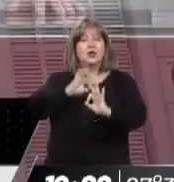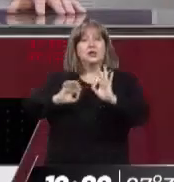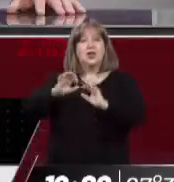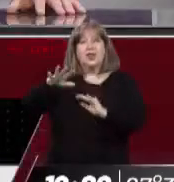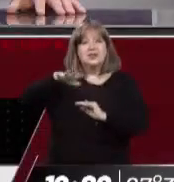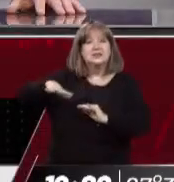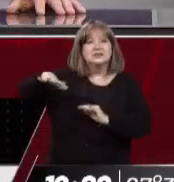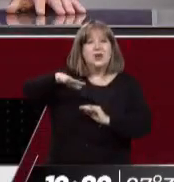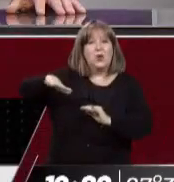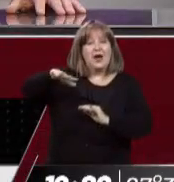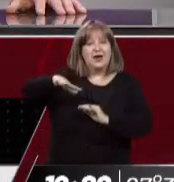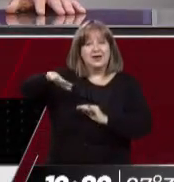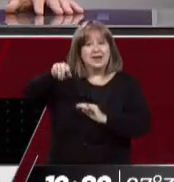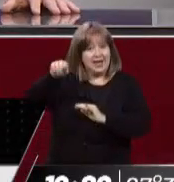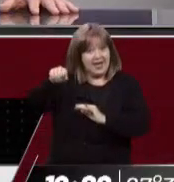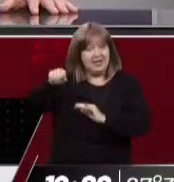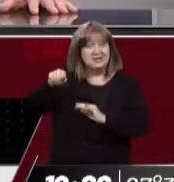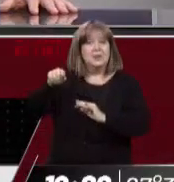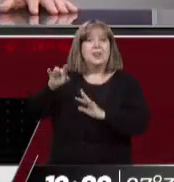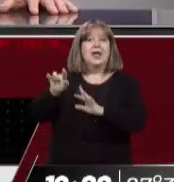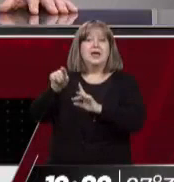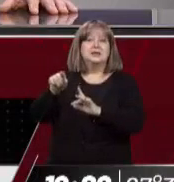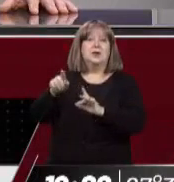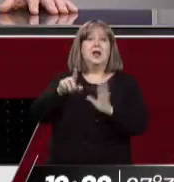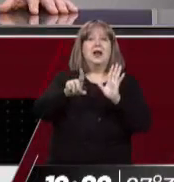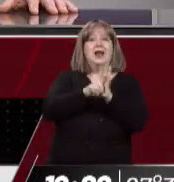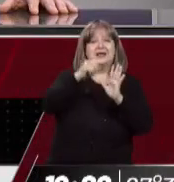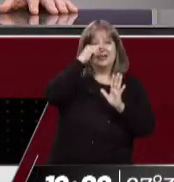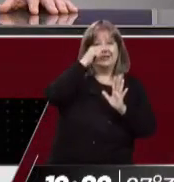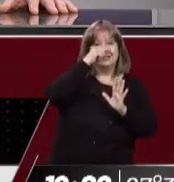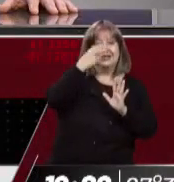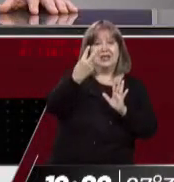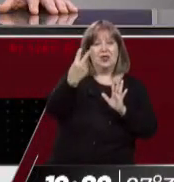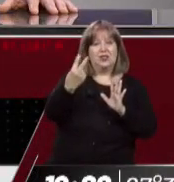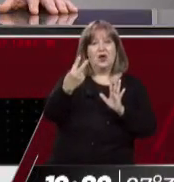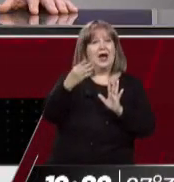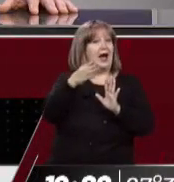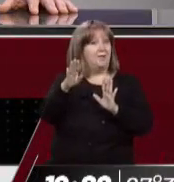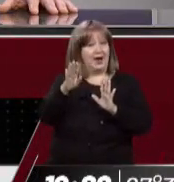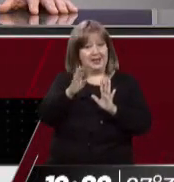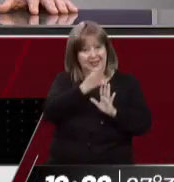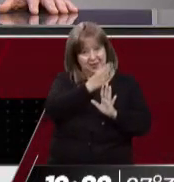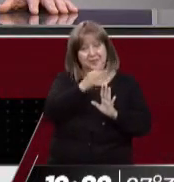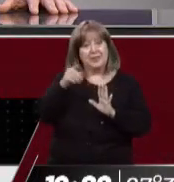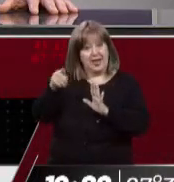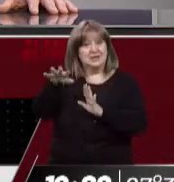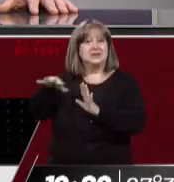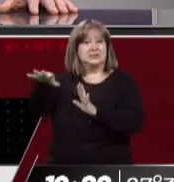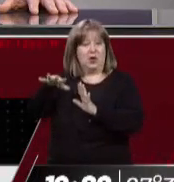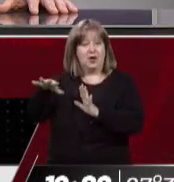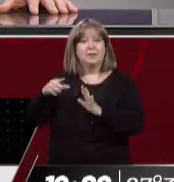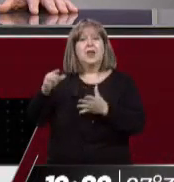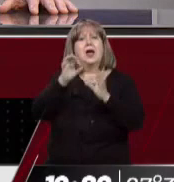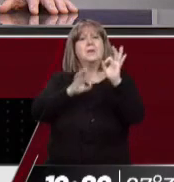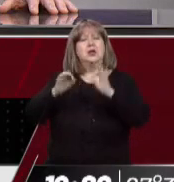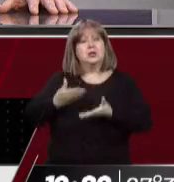zonificación minera, exceptuar en determinados lugares la 7722. Bueno, este proyecto llega a la